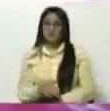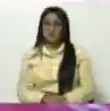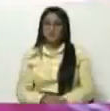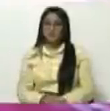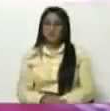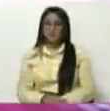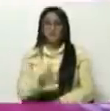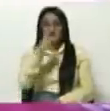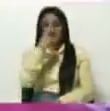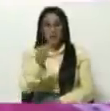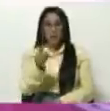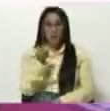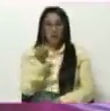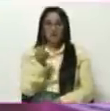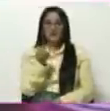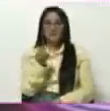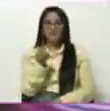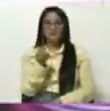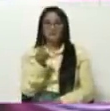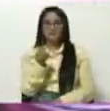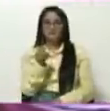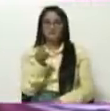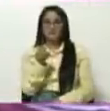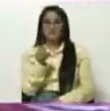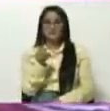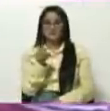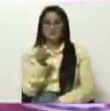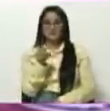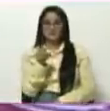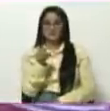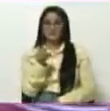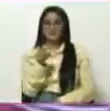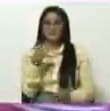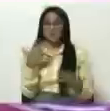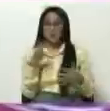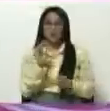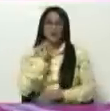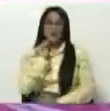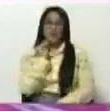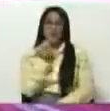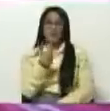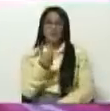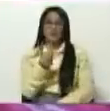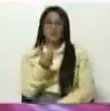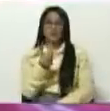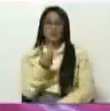Entonces Zamora, que pudo haber tenido una juventud